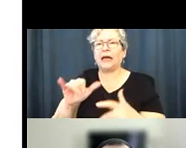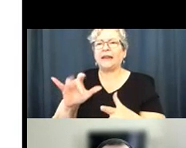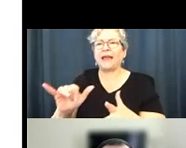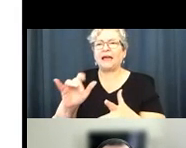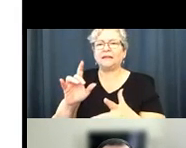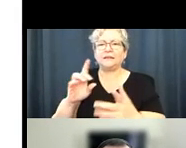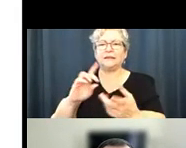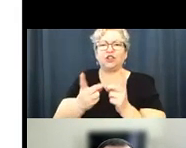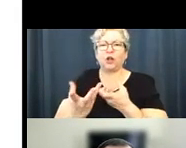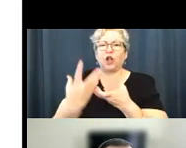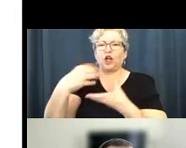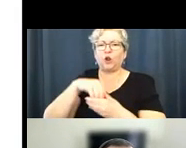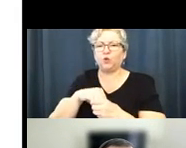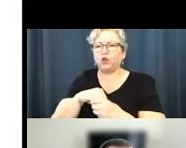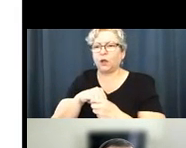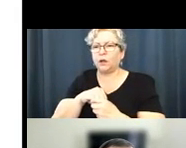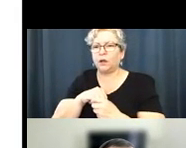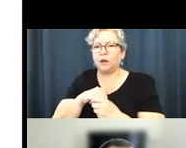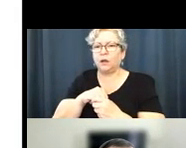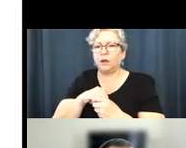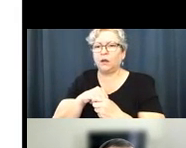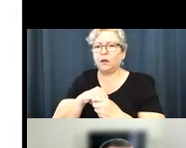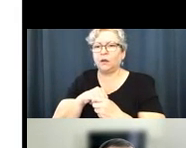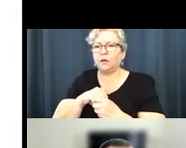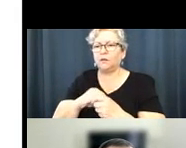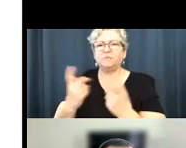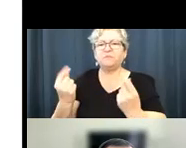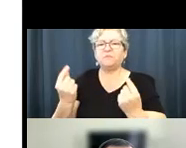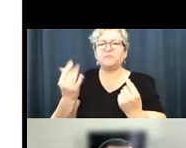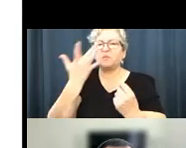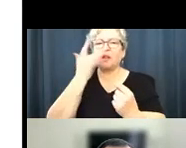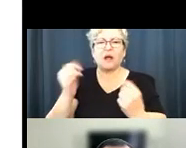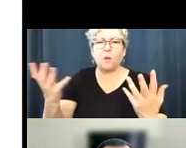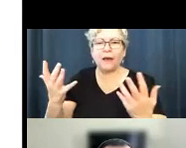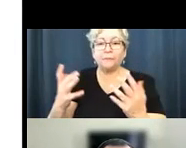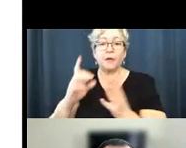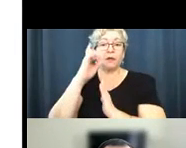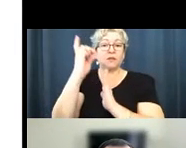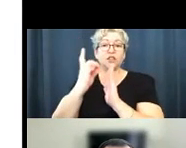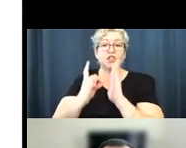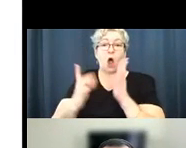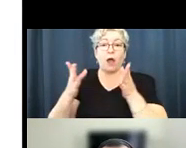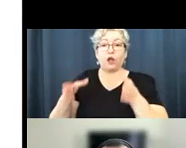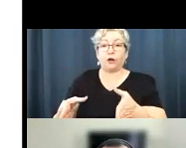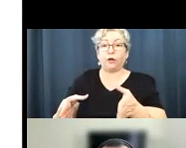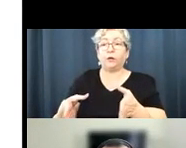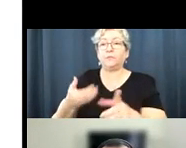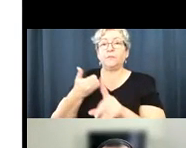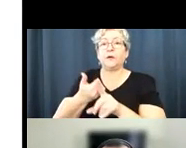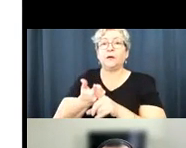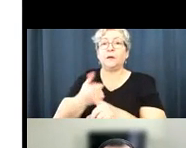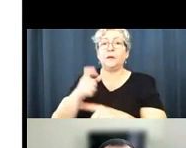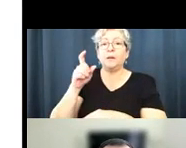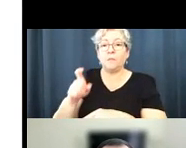esa inclusión digital. Perdonen que hubo un ruido en el video. Por ejemplo, uno de ellos son los diseñadores. Los